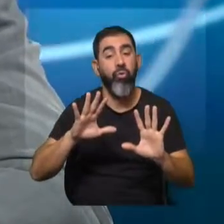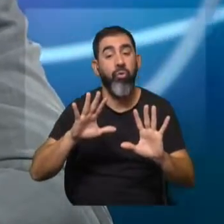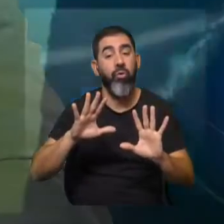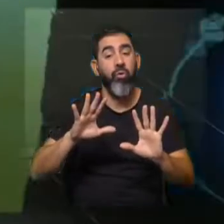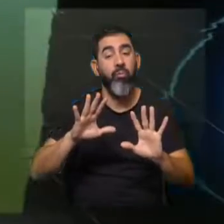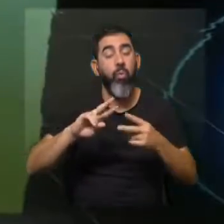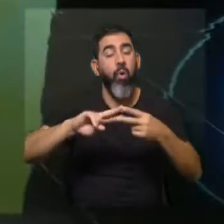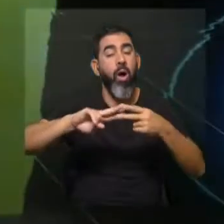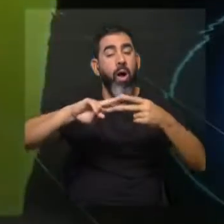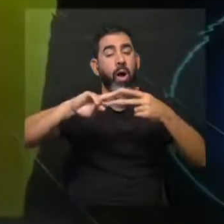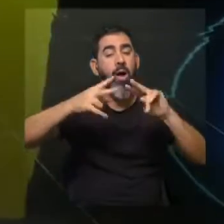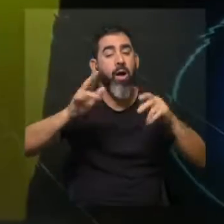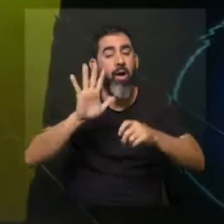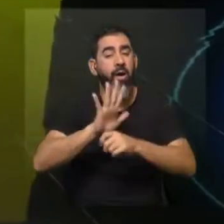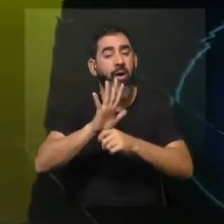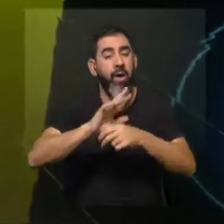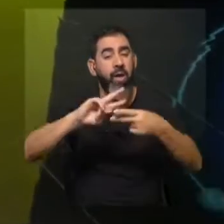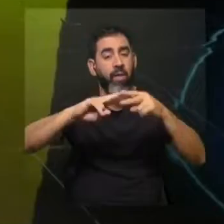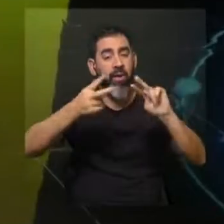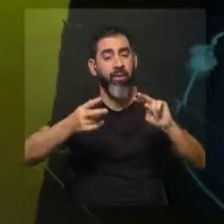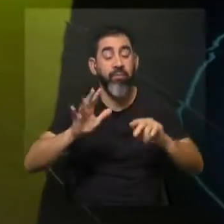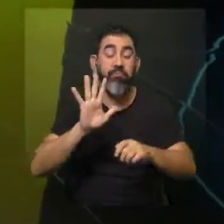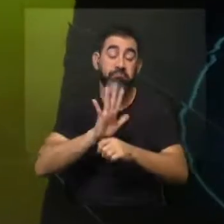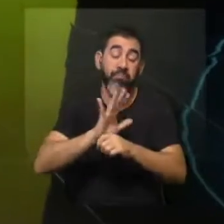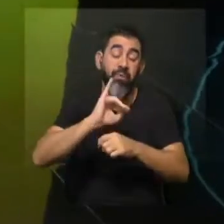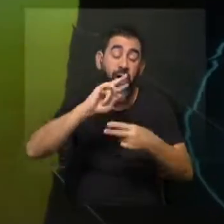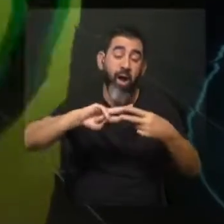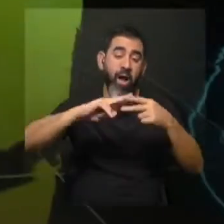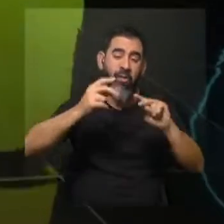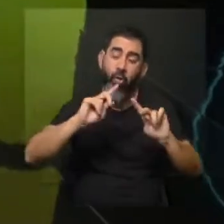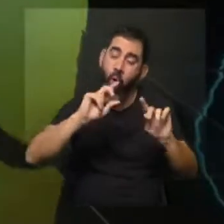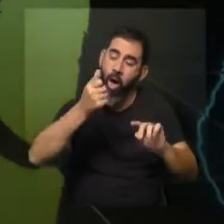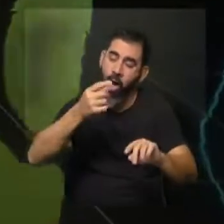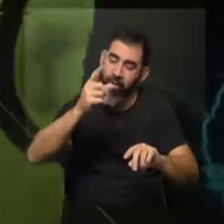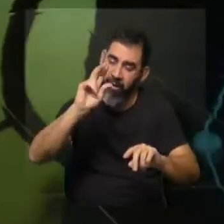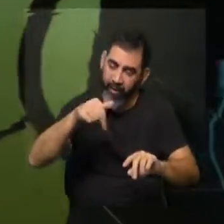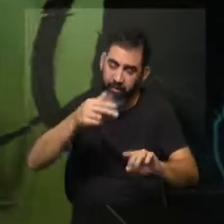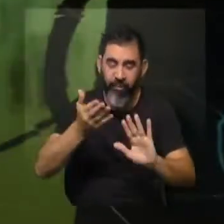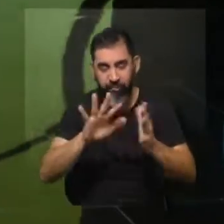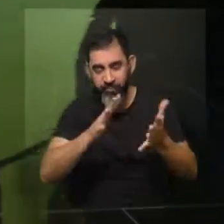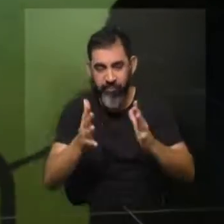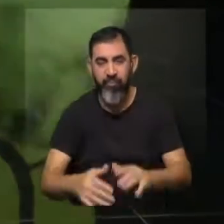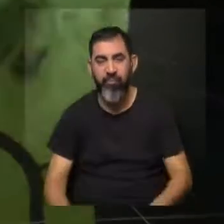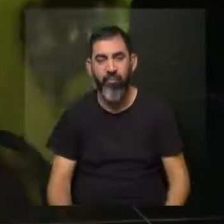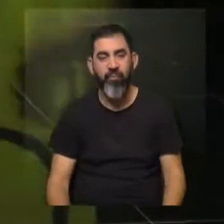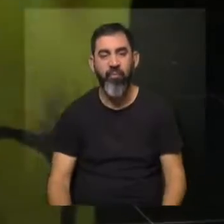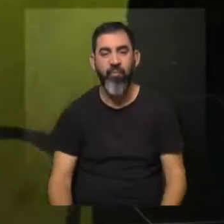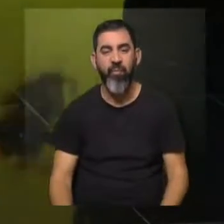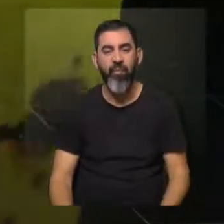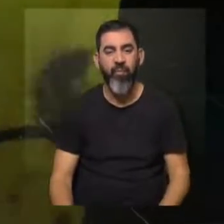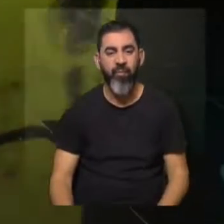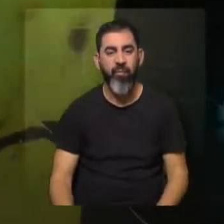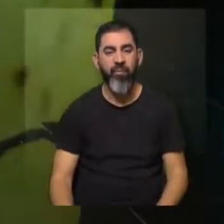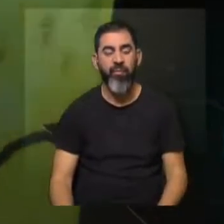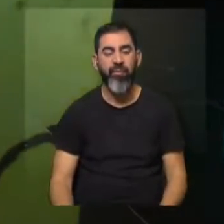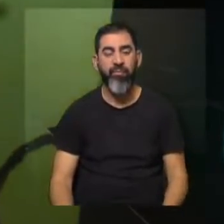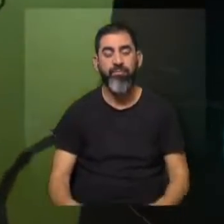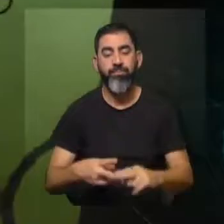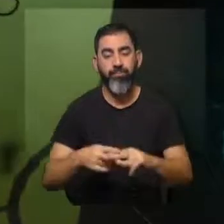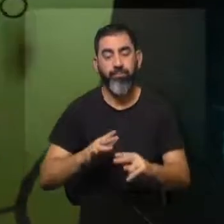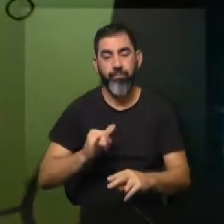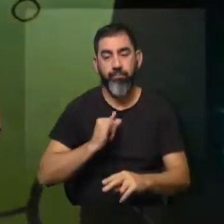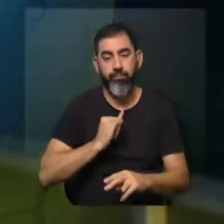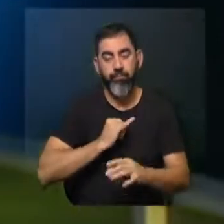ser el ADN de la materia? Digamos, sin abusar del nombre ADN, pero correcto. sí. Pero en cuanto a esa capacidad de ser una herramienta de identificación